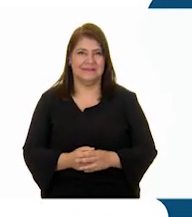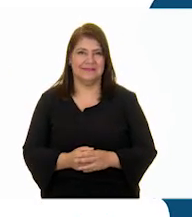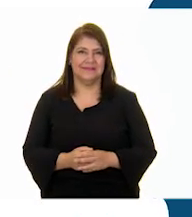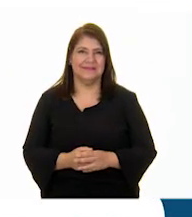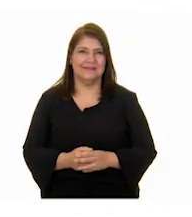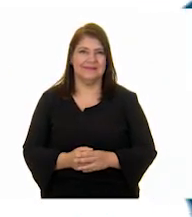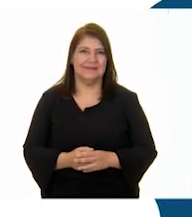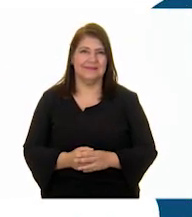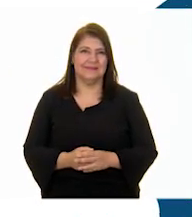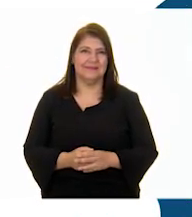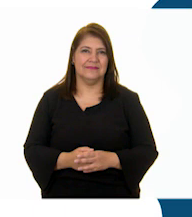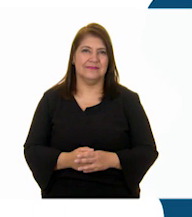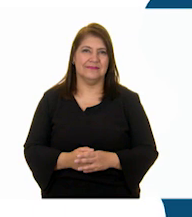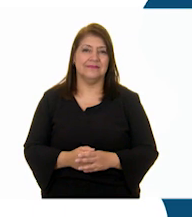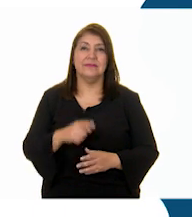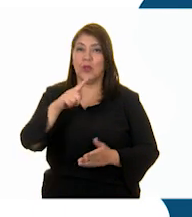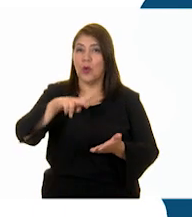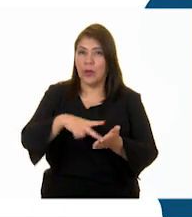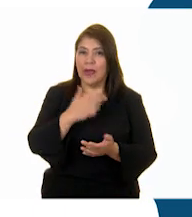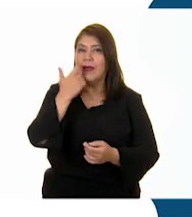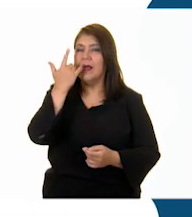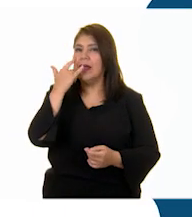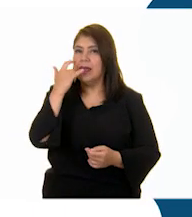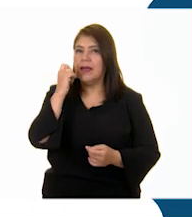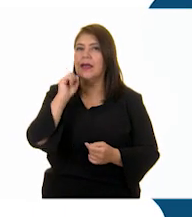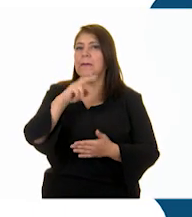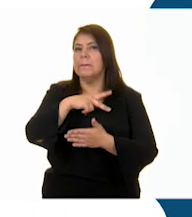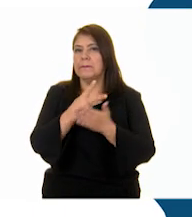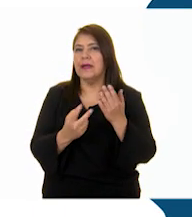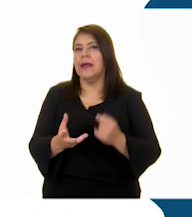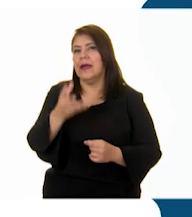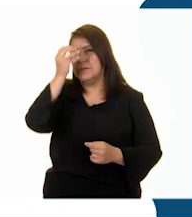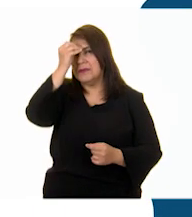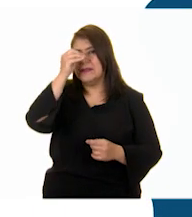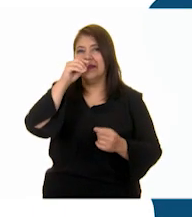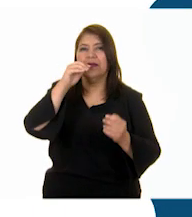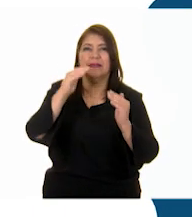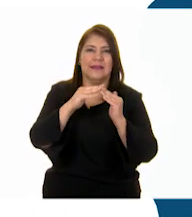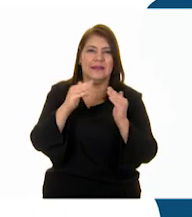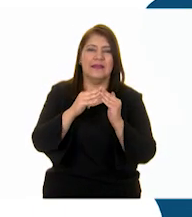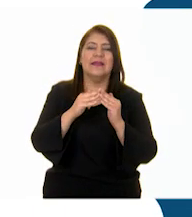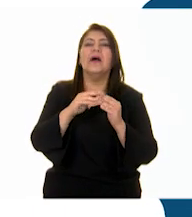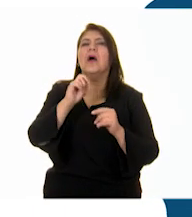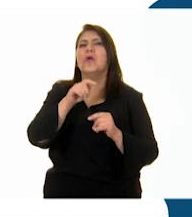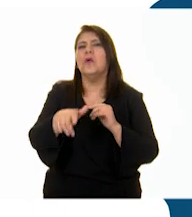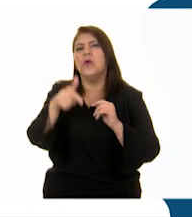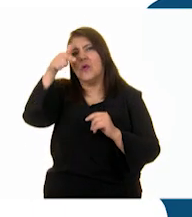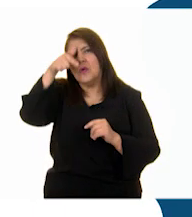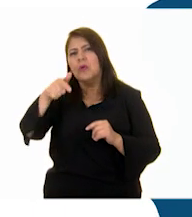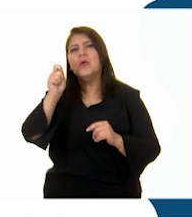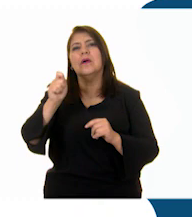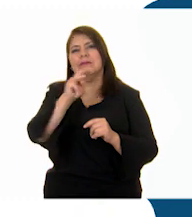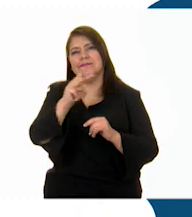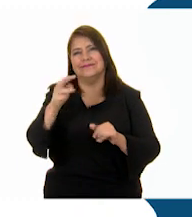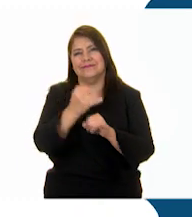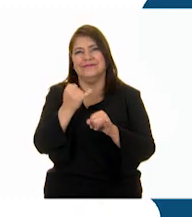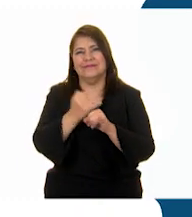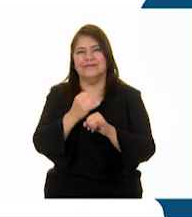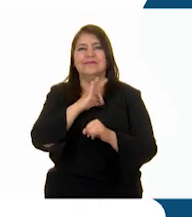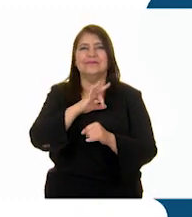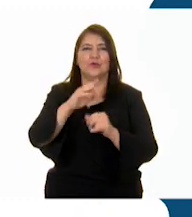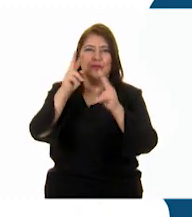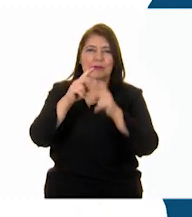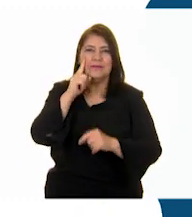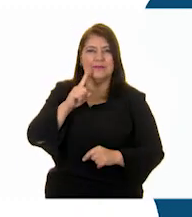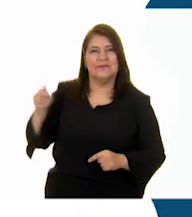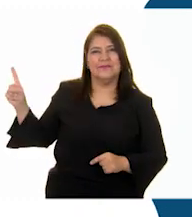conalitec.cep.gov.mx. Si quieres volver a ver los programas de Aprende en Casa, los puedes encontrar en la siguiente liga: